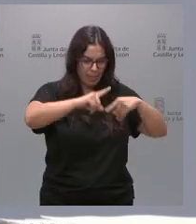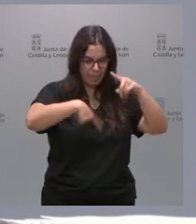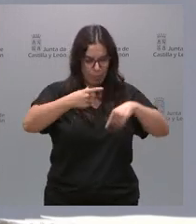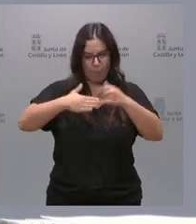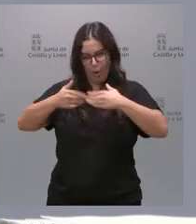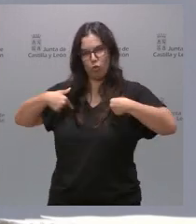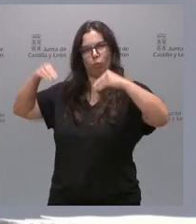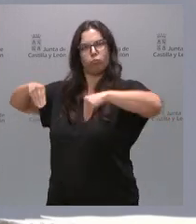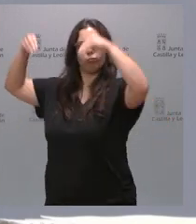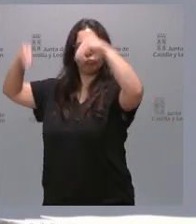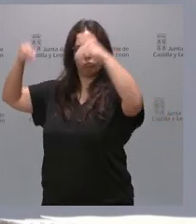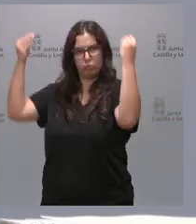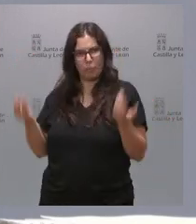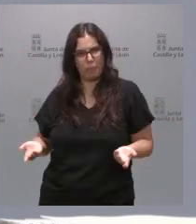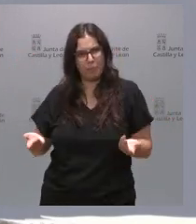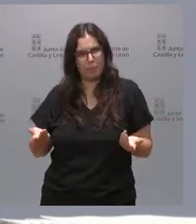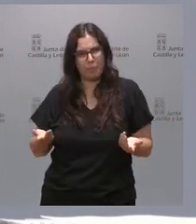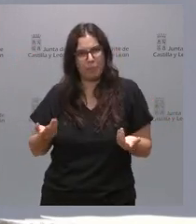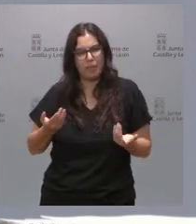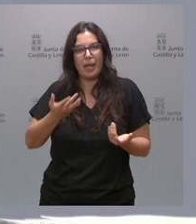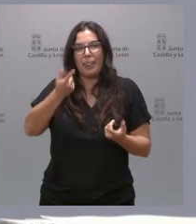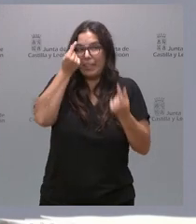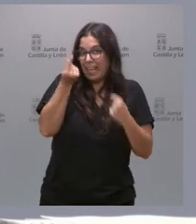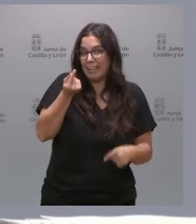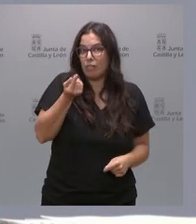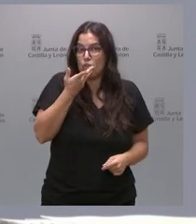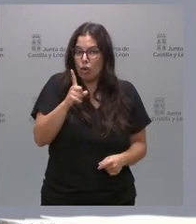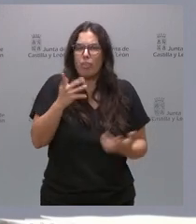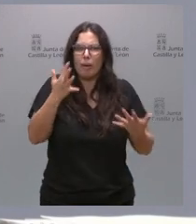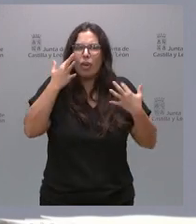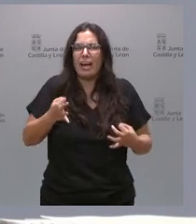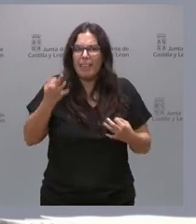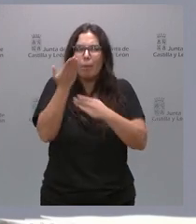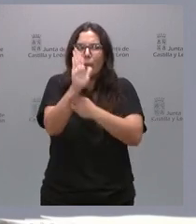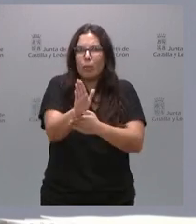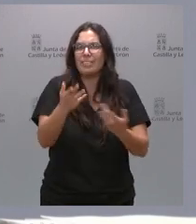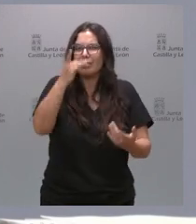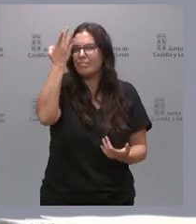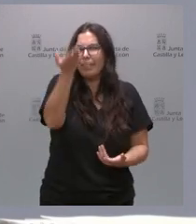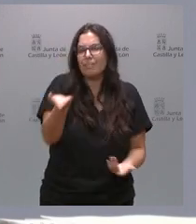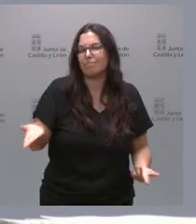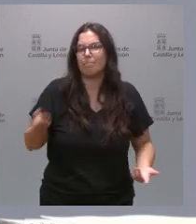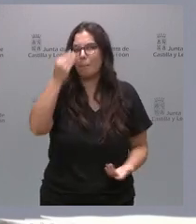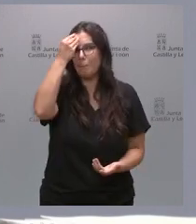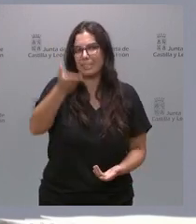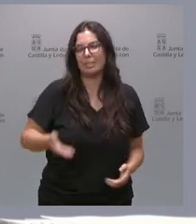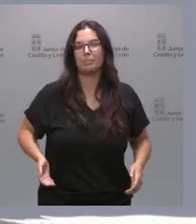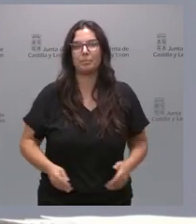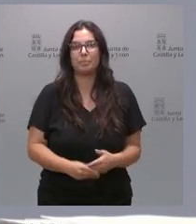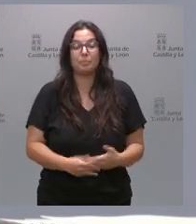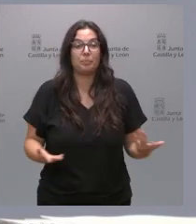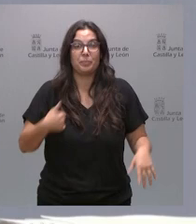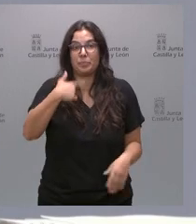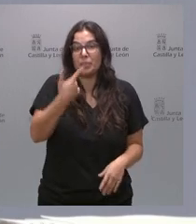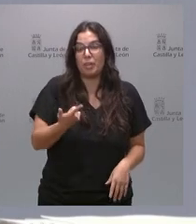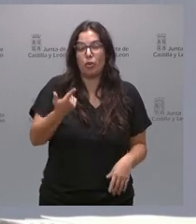poner banderillas aunque no conozcan el detalle que le parecería una actividad de estas características gracias pues como